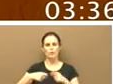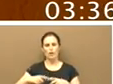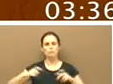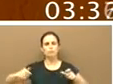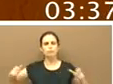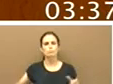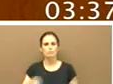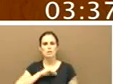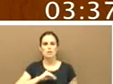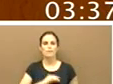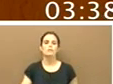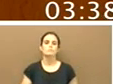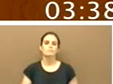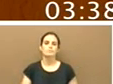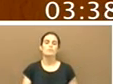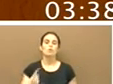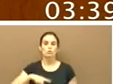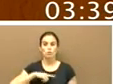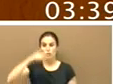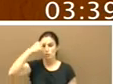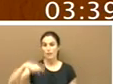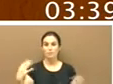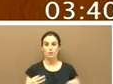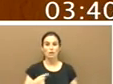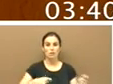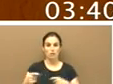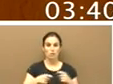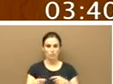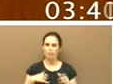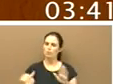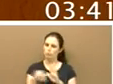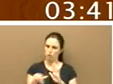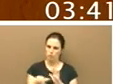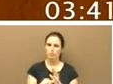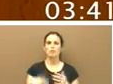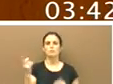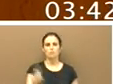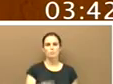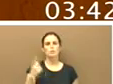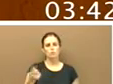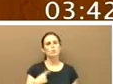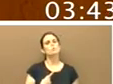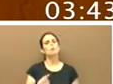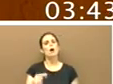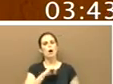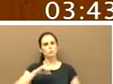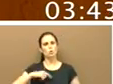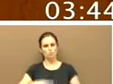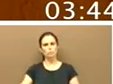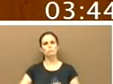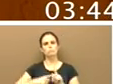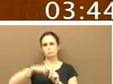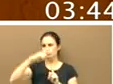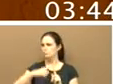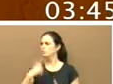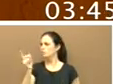sabemos que es un comercio de proximidad con un altísimo porcentaje de autónomos un 63